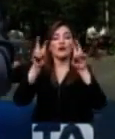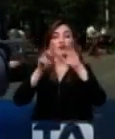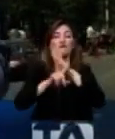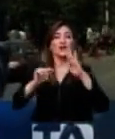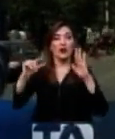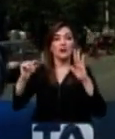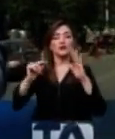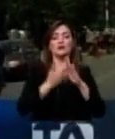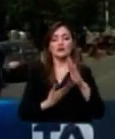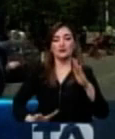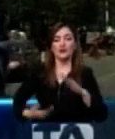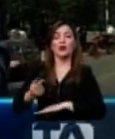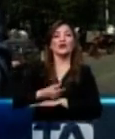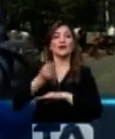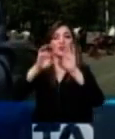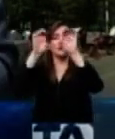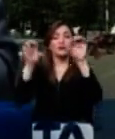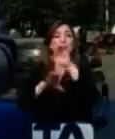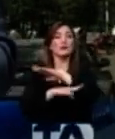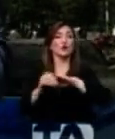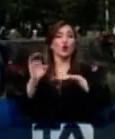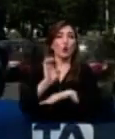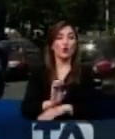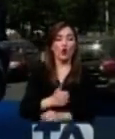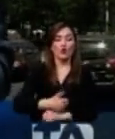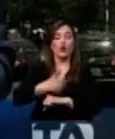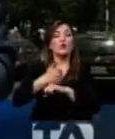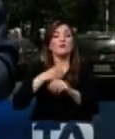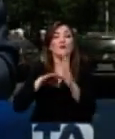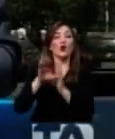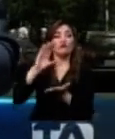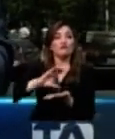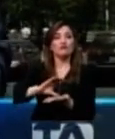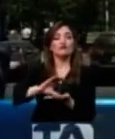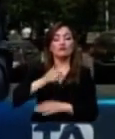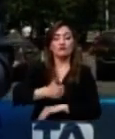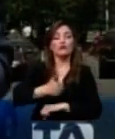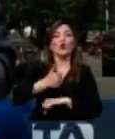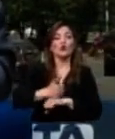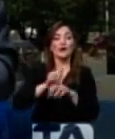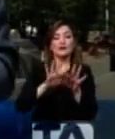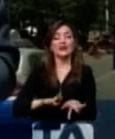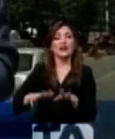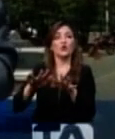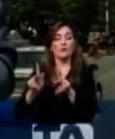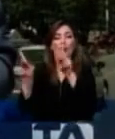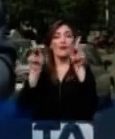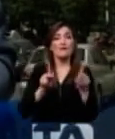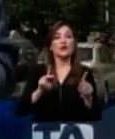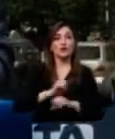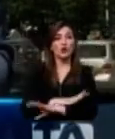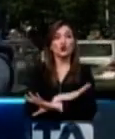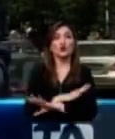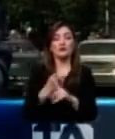presidentes gerentes de petroecuador autoridades del banco central autoridades de la secretaría de planificación